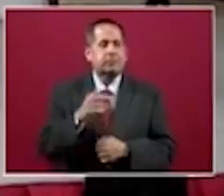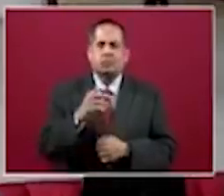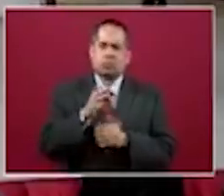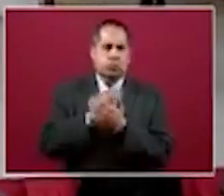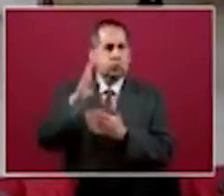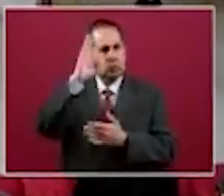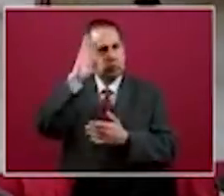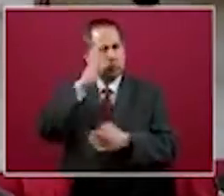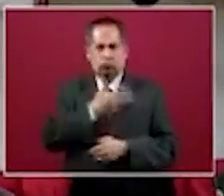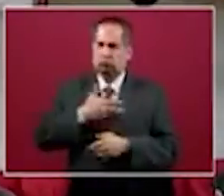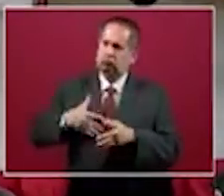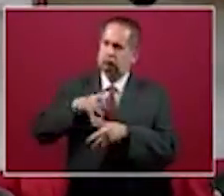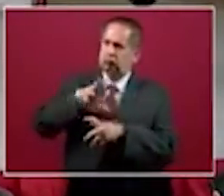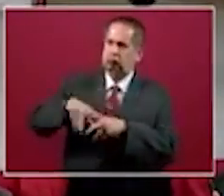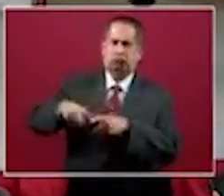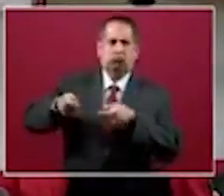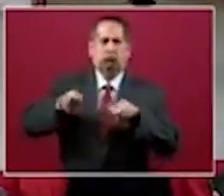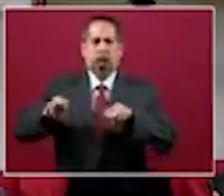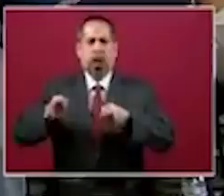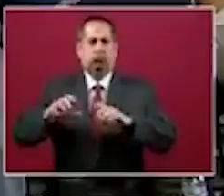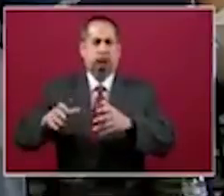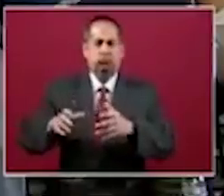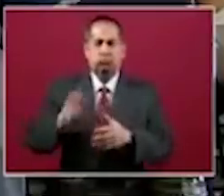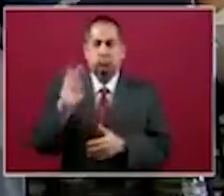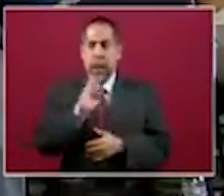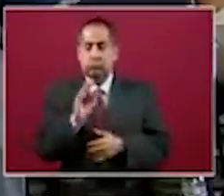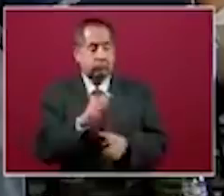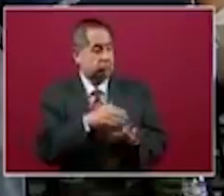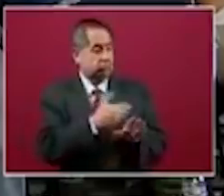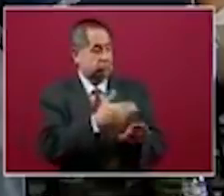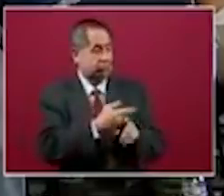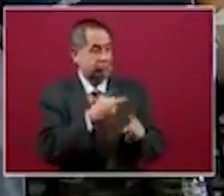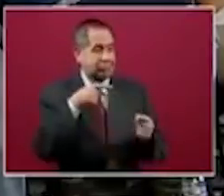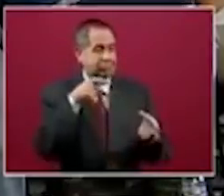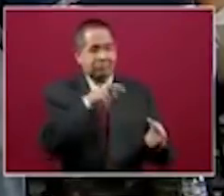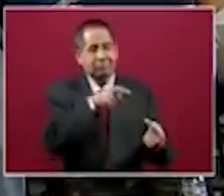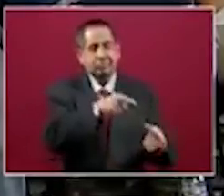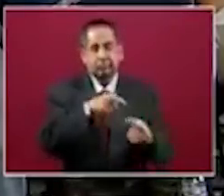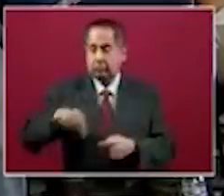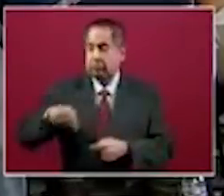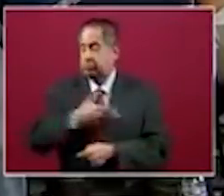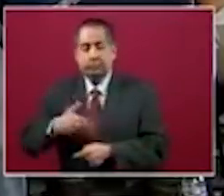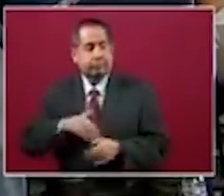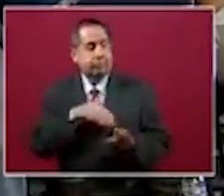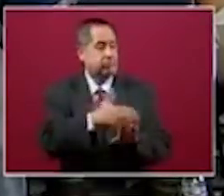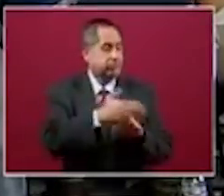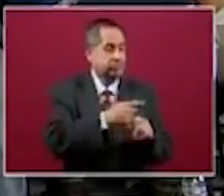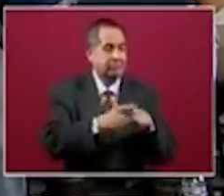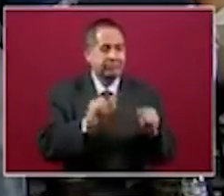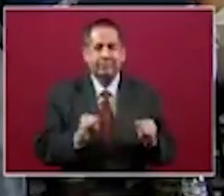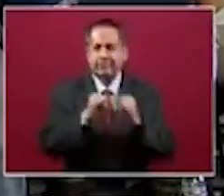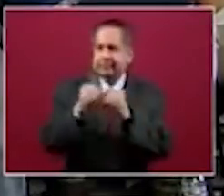hiperpresidencialismo, si es que los órganos autónomos se les sigue criticando desde esta tribuna. Su